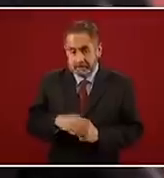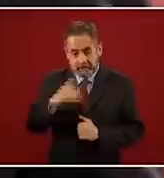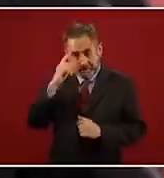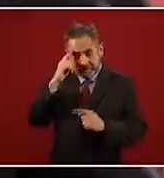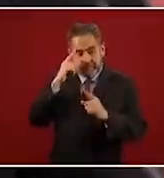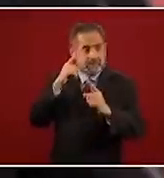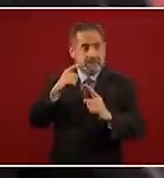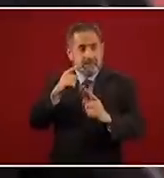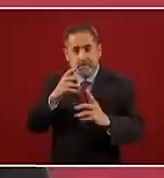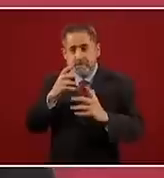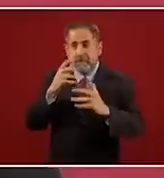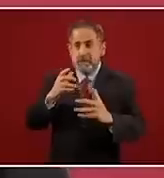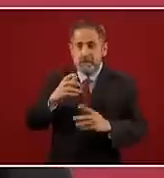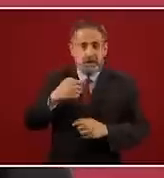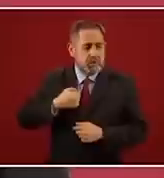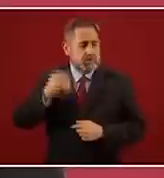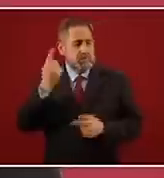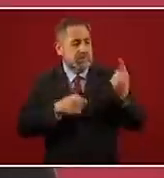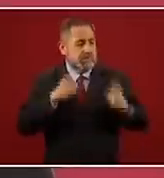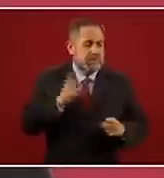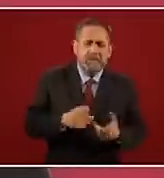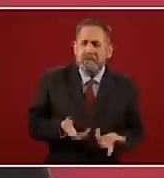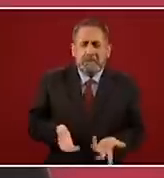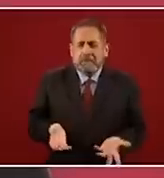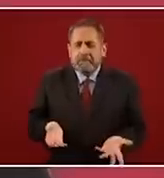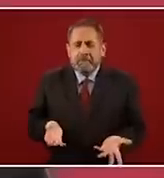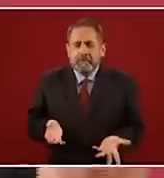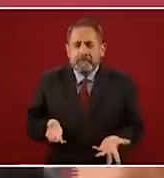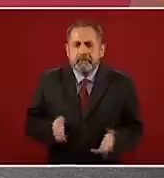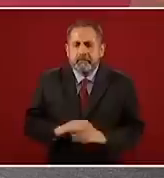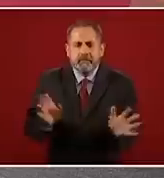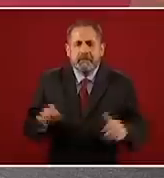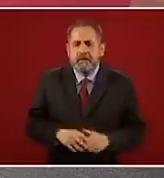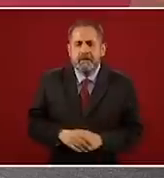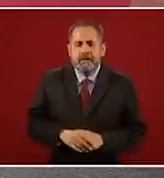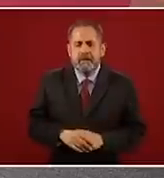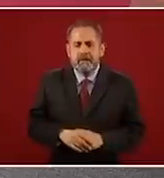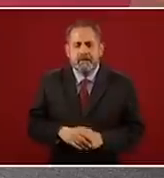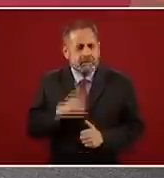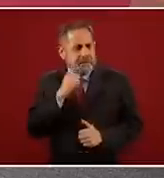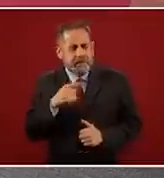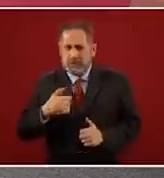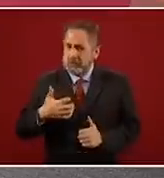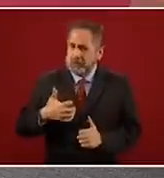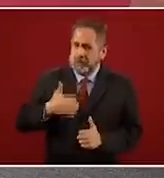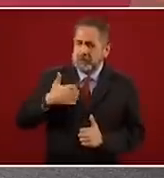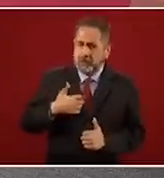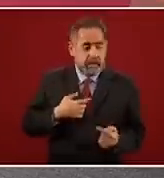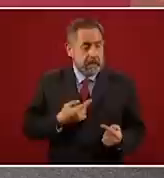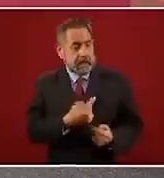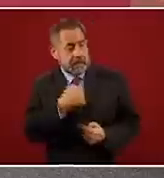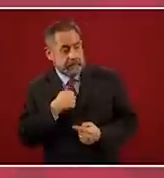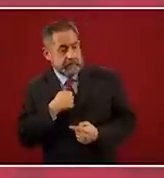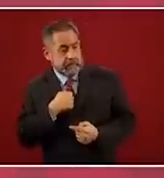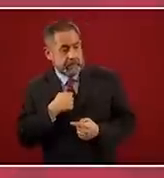propósitos, afanes autoritarios, pero ¿cómo me voy yo a alterar? No, pero